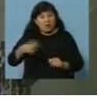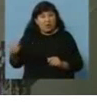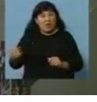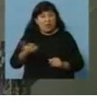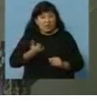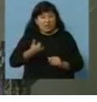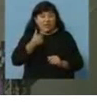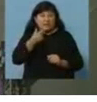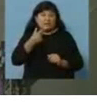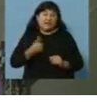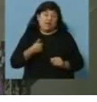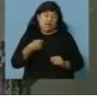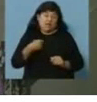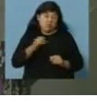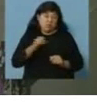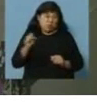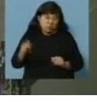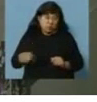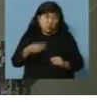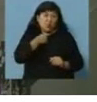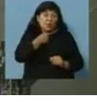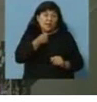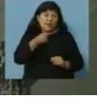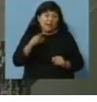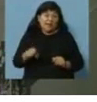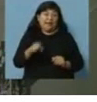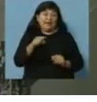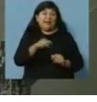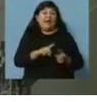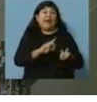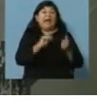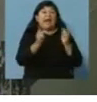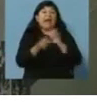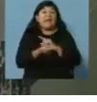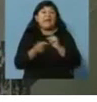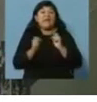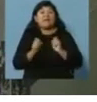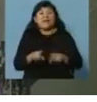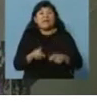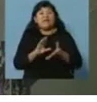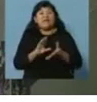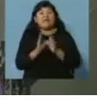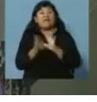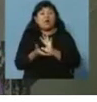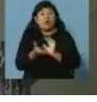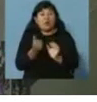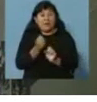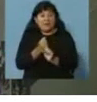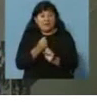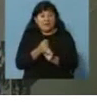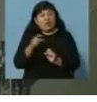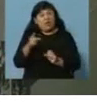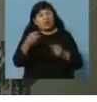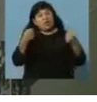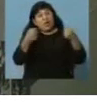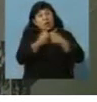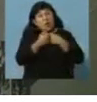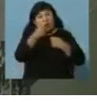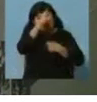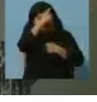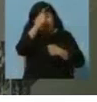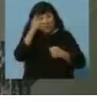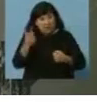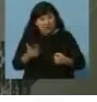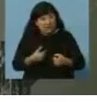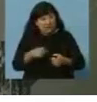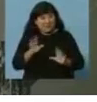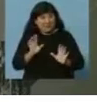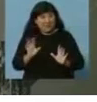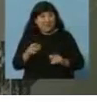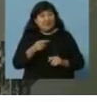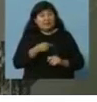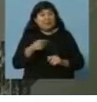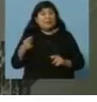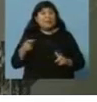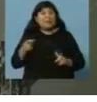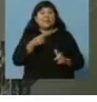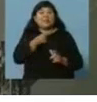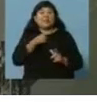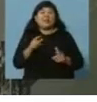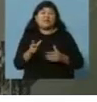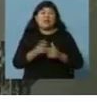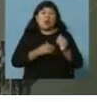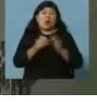su voluntad de este palear esta situación porque al no compartir justamente este criterio de ajustar